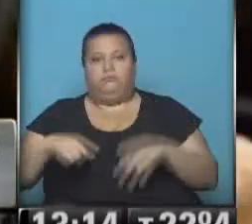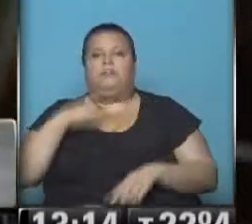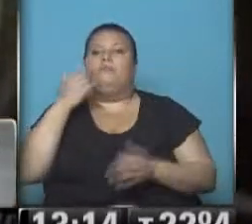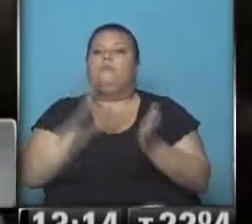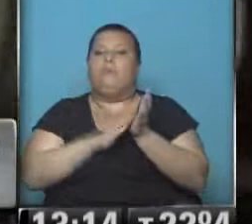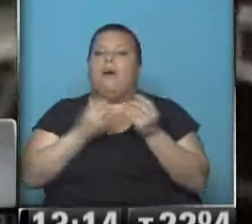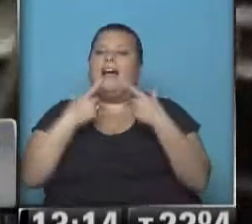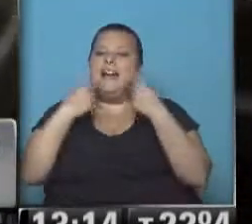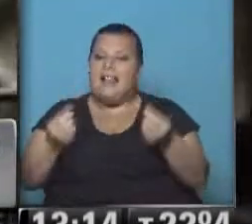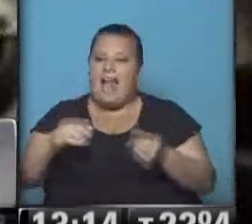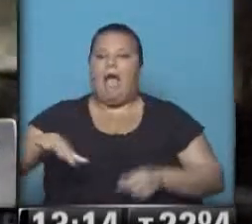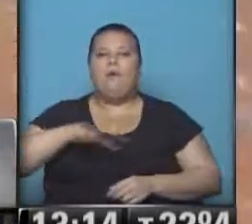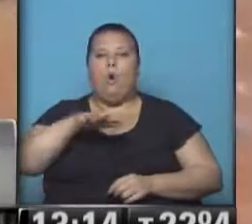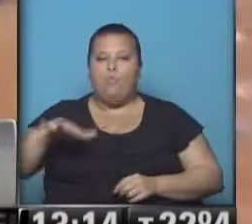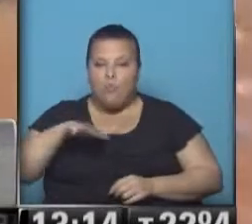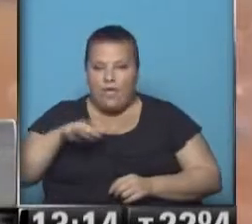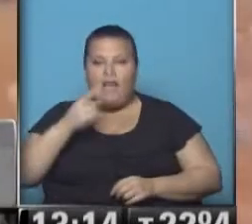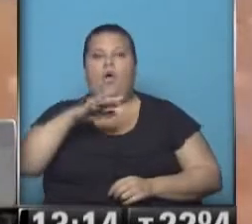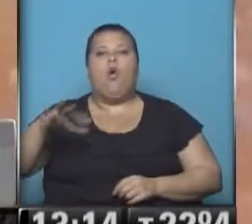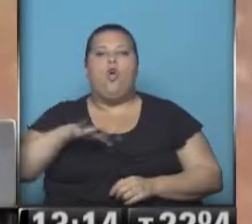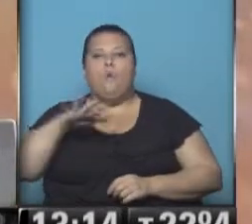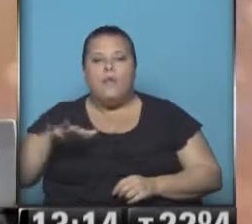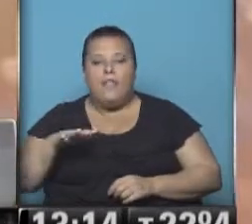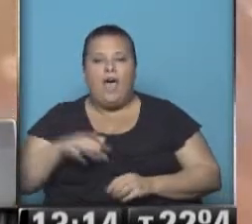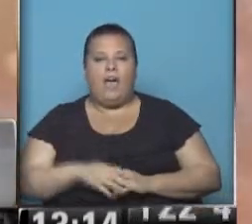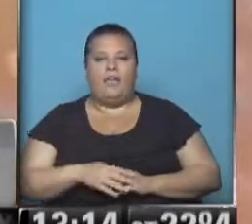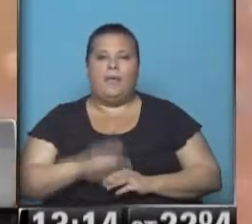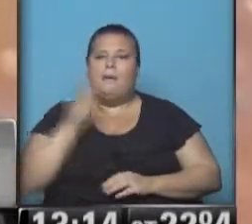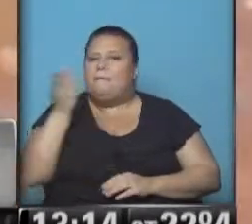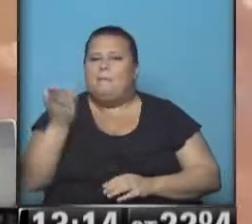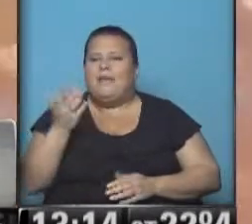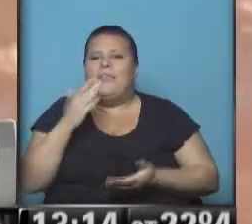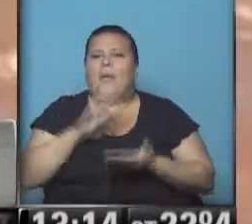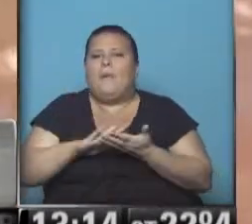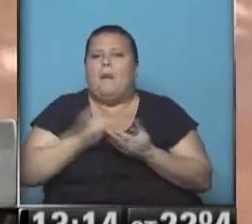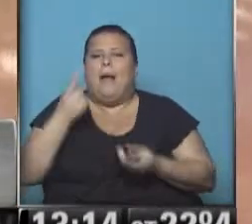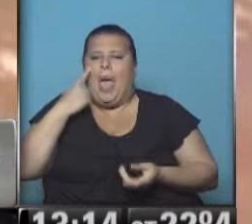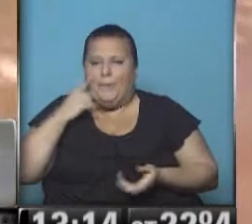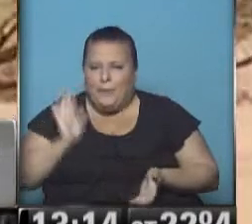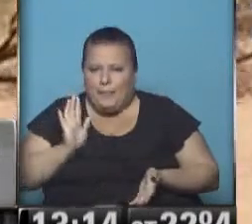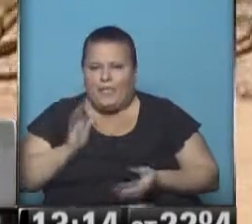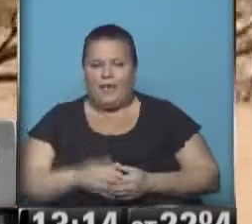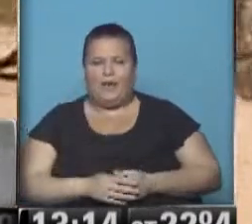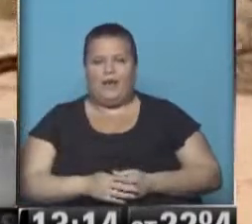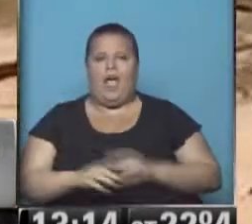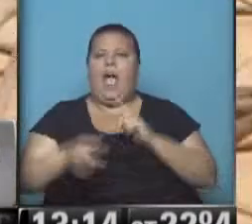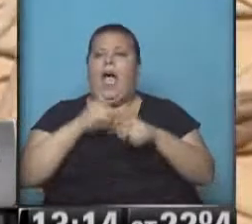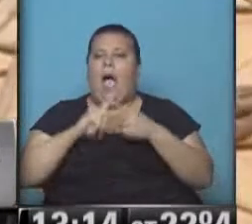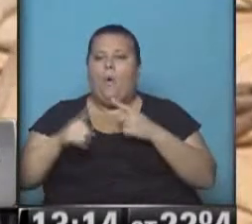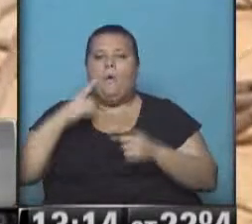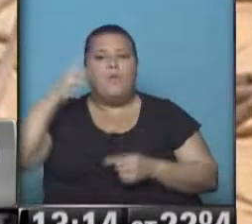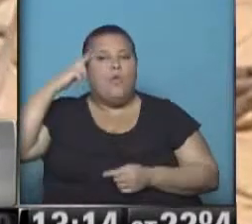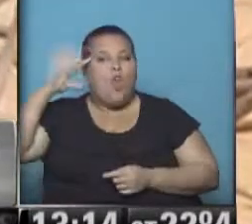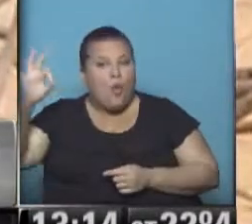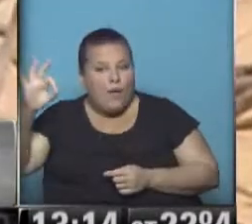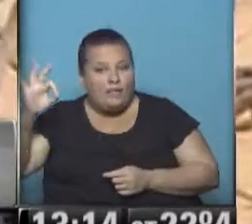Registra el reclamo de una comunidad. Es una comunidad pidiendo lo esencial para su supervivencia. Un acuerdo de los 90 que